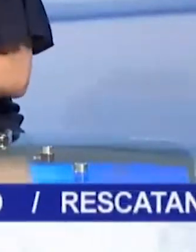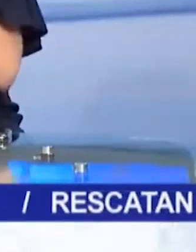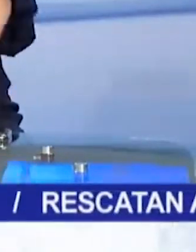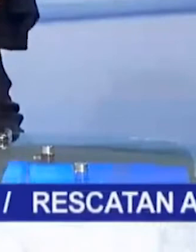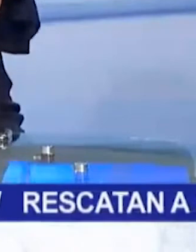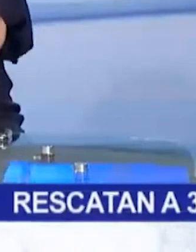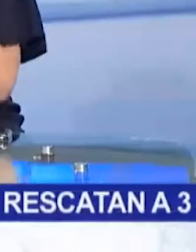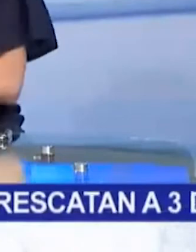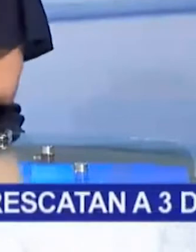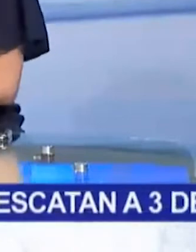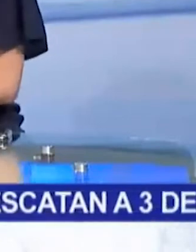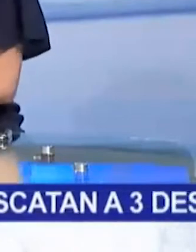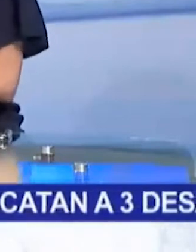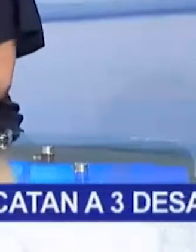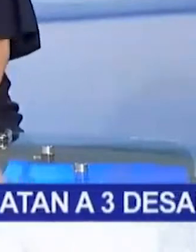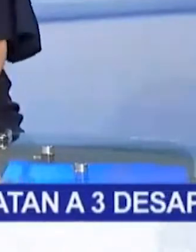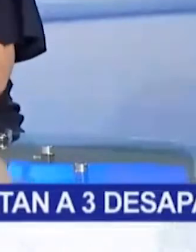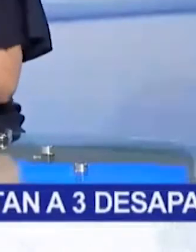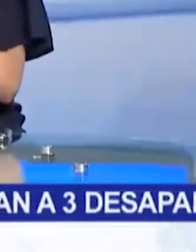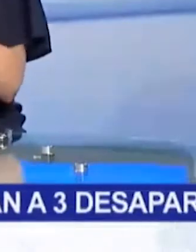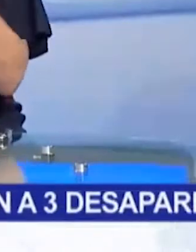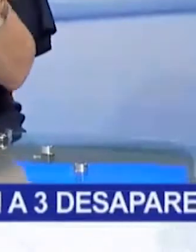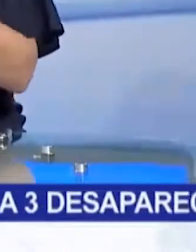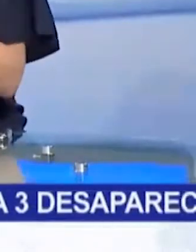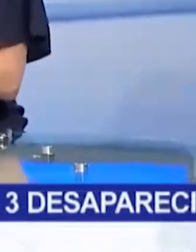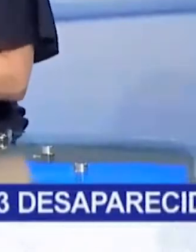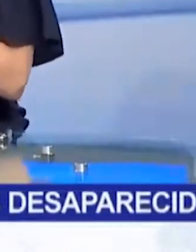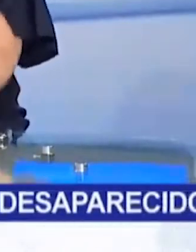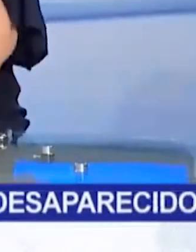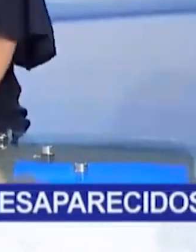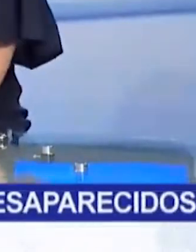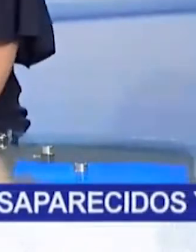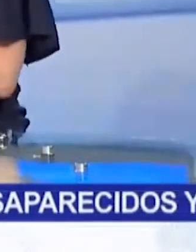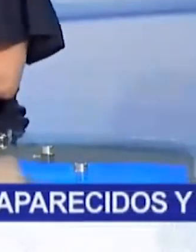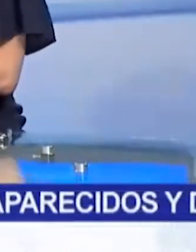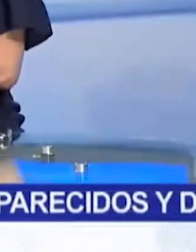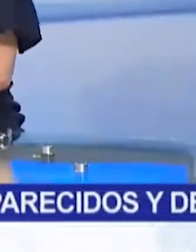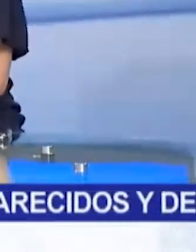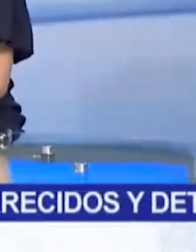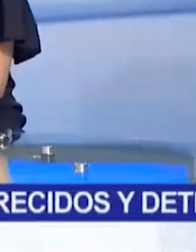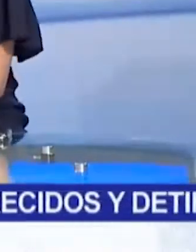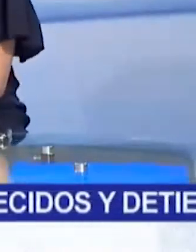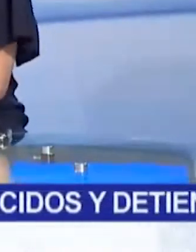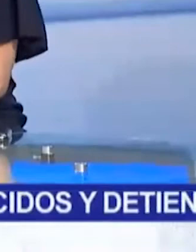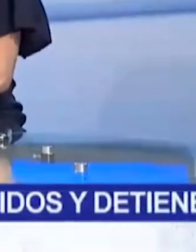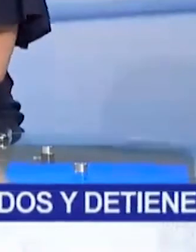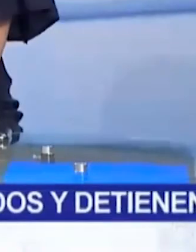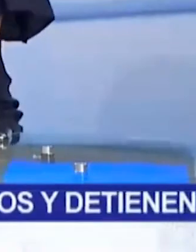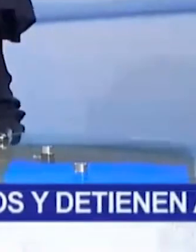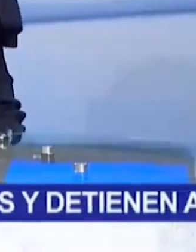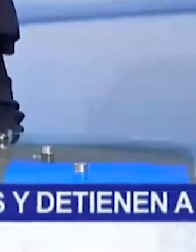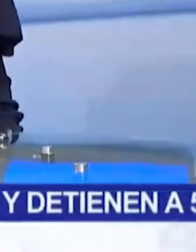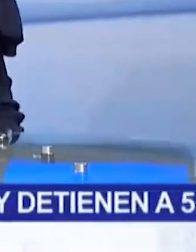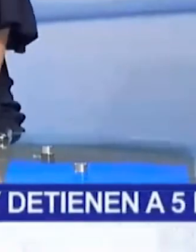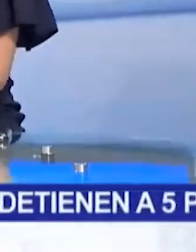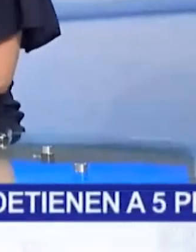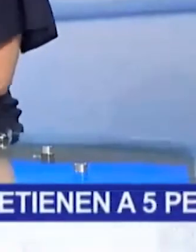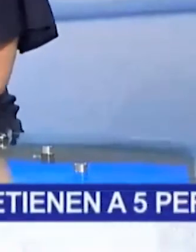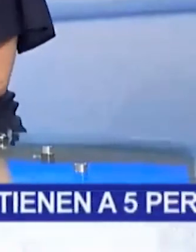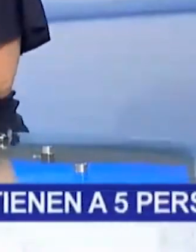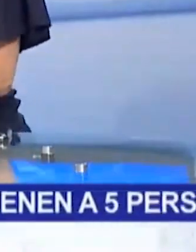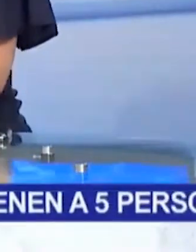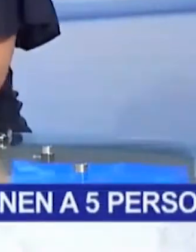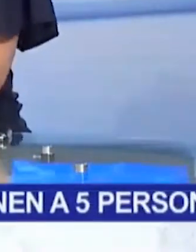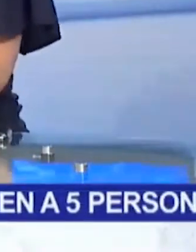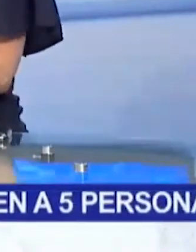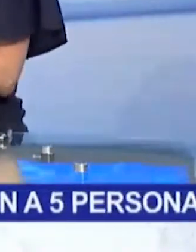Sí, echamos a volar imaginación. Sí, sí, y luego hay muchas que traen el velo y el ramo en la cajuela, ¿no? Sí, claro. Así apenas conocen